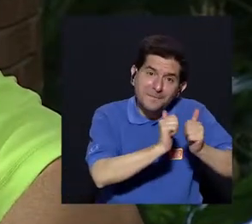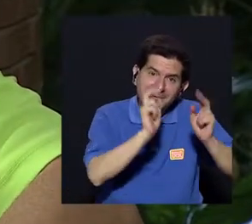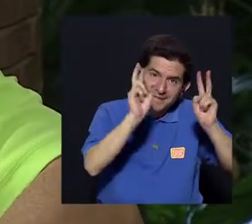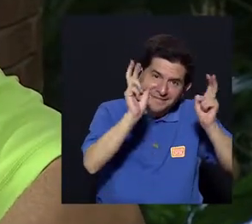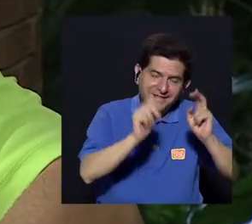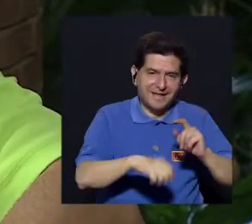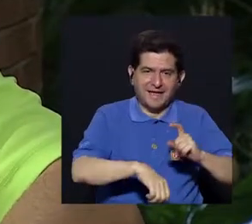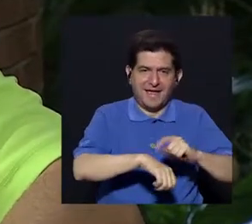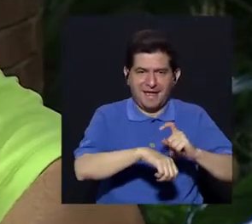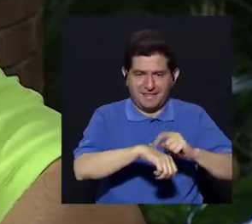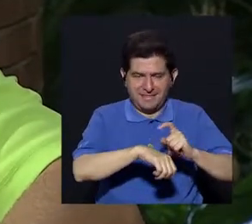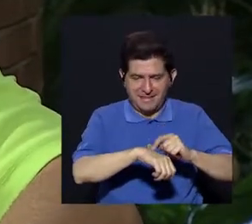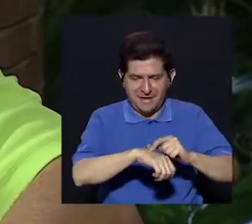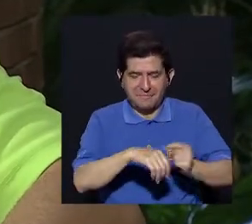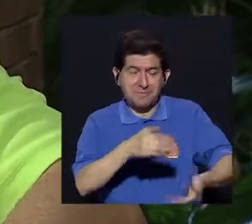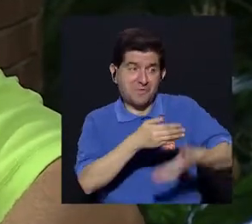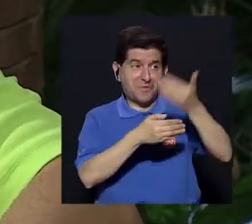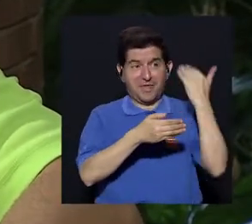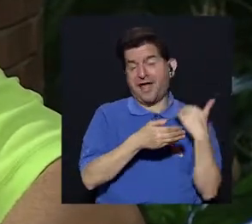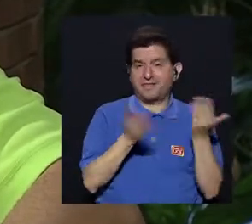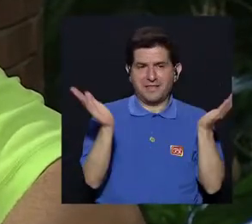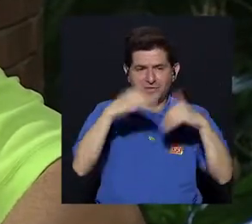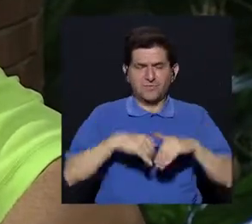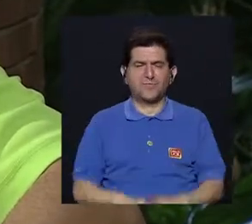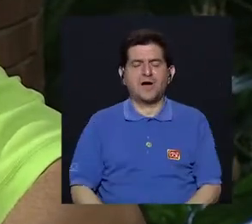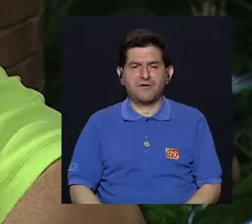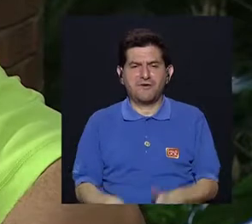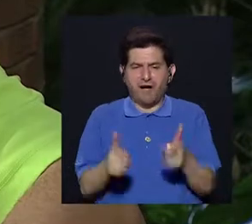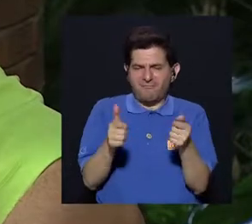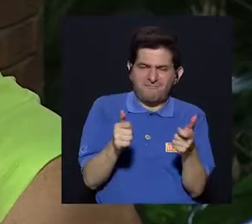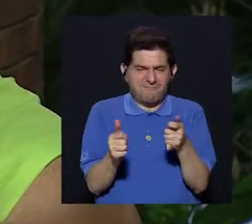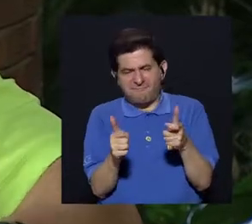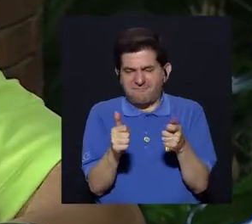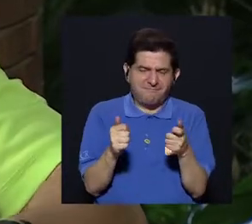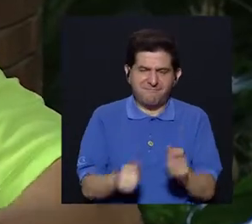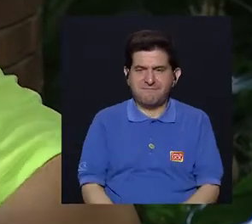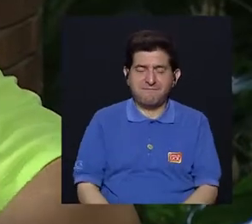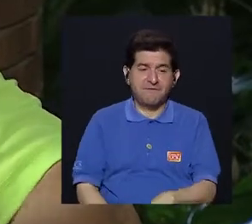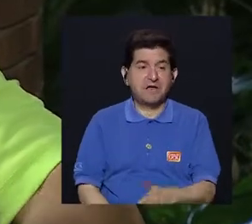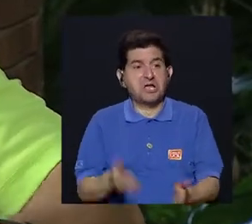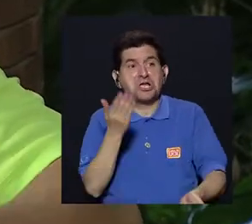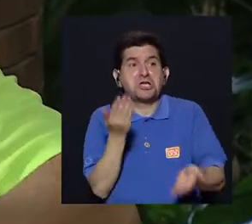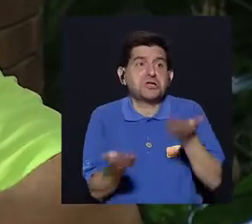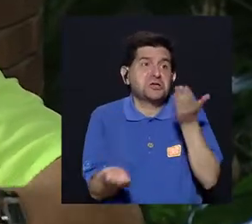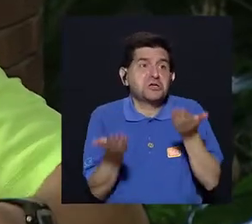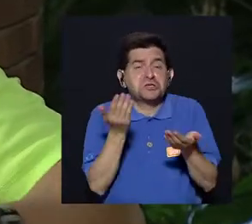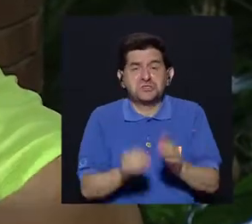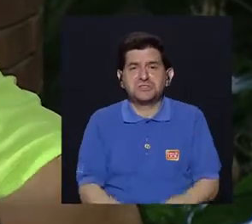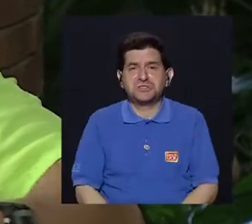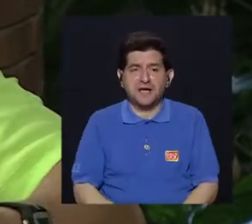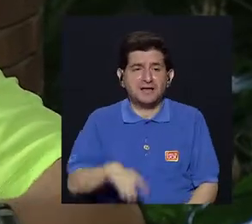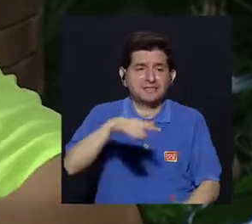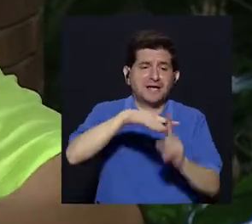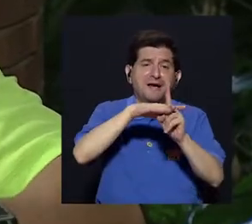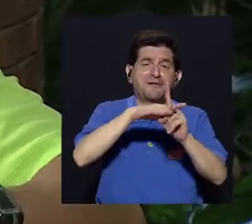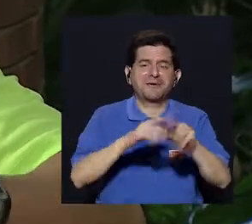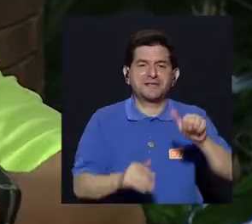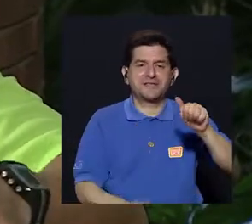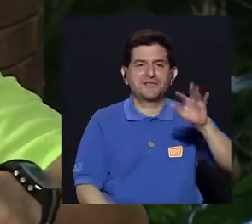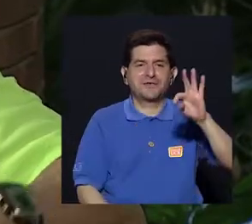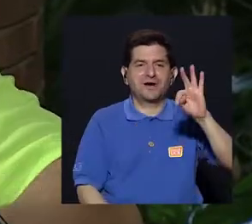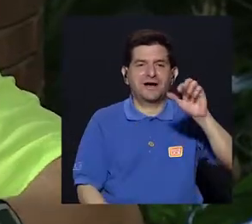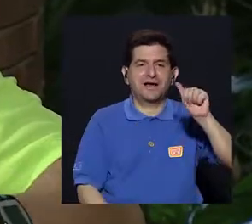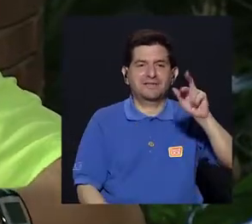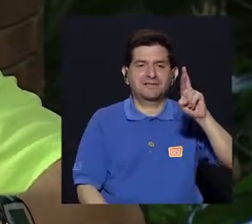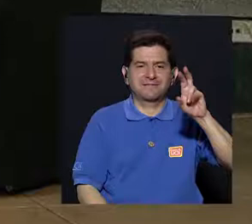se compite, por ejemplo, en su tiempo, en mi tiempo, no habían juegos electrónicos, no habían, si acaso venía